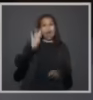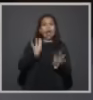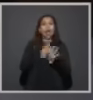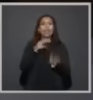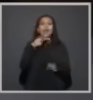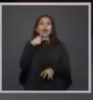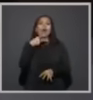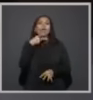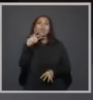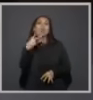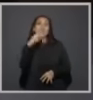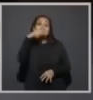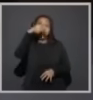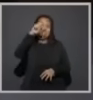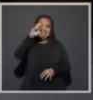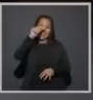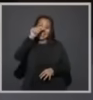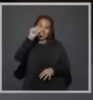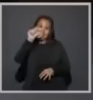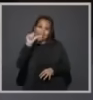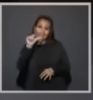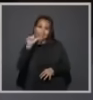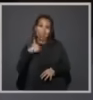Sí. Eso.